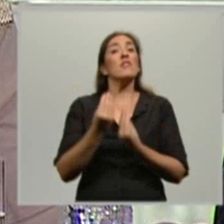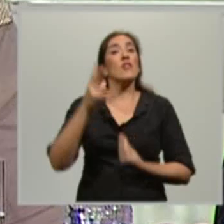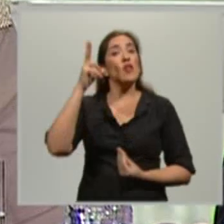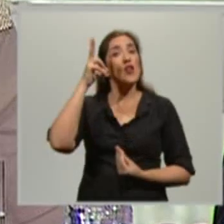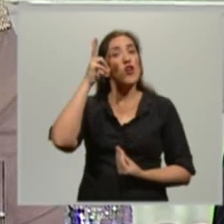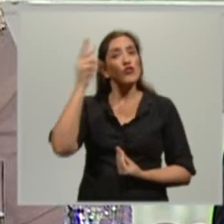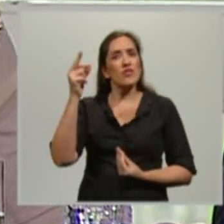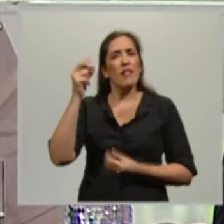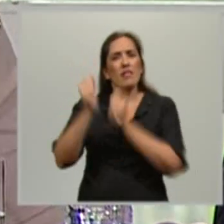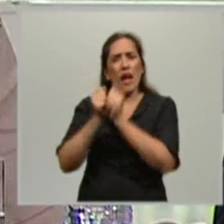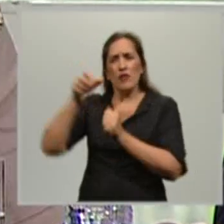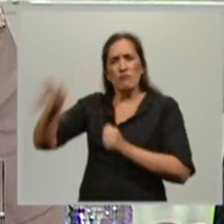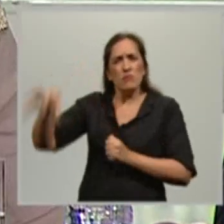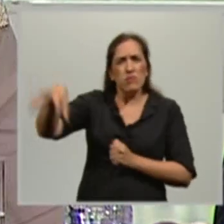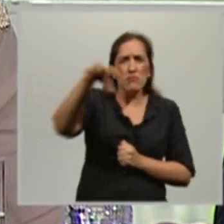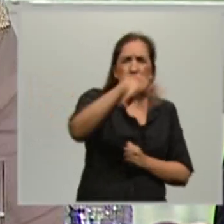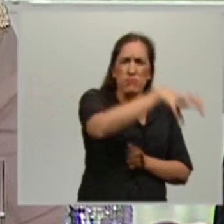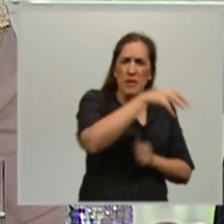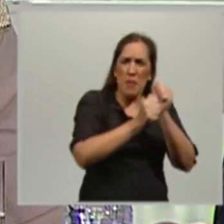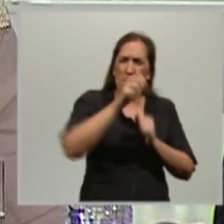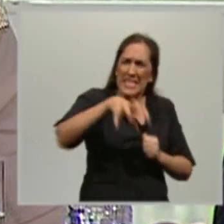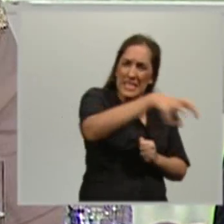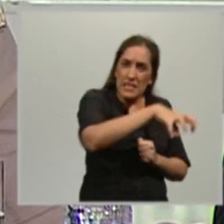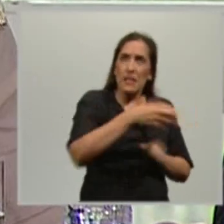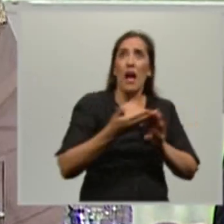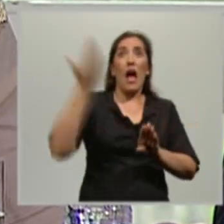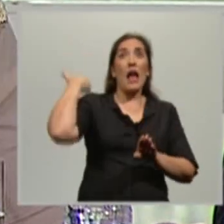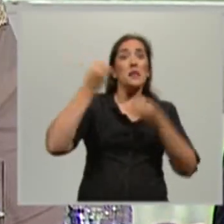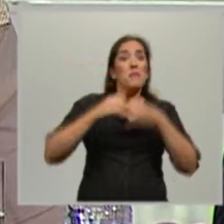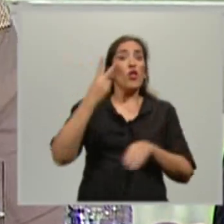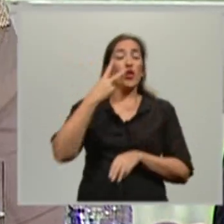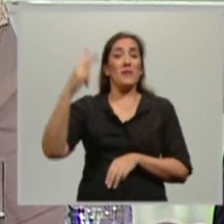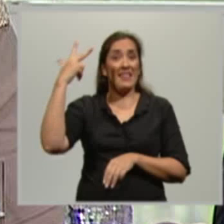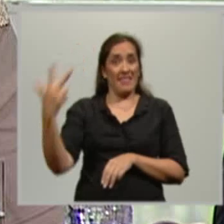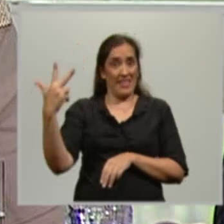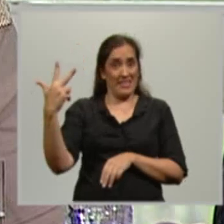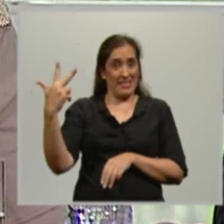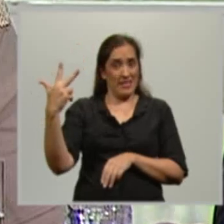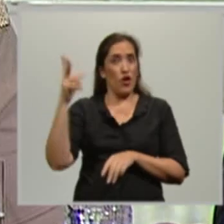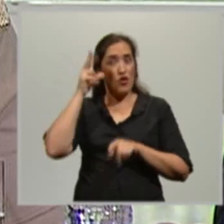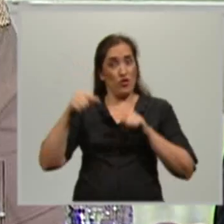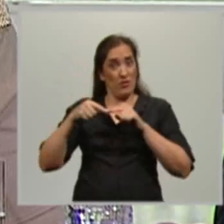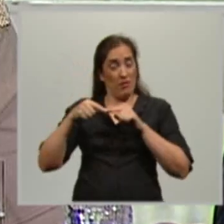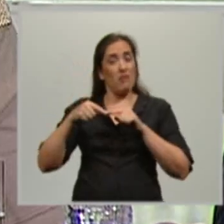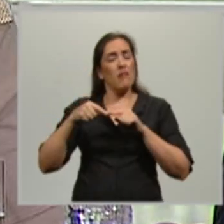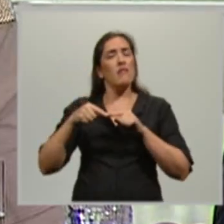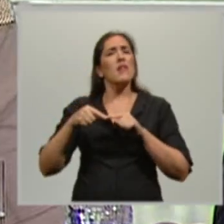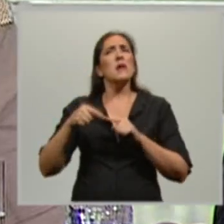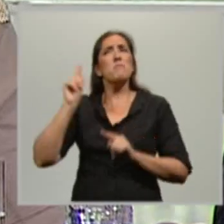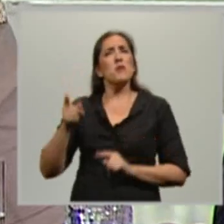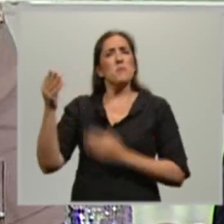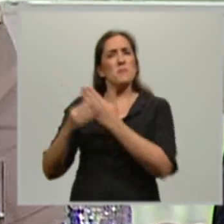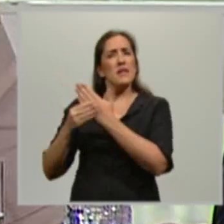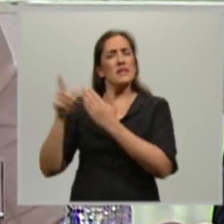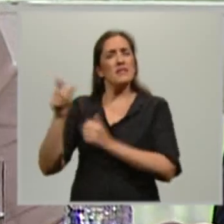de los 80 parques industriales que teníamos en el 2003, muchos de los cuales, como siempre cuenta Débora,